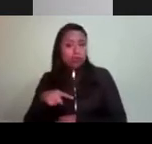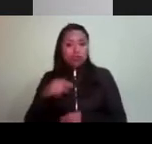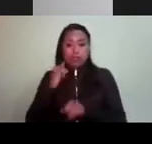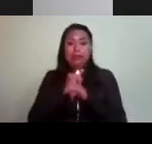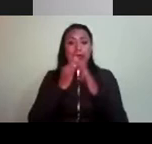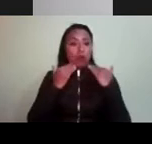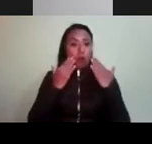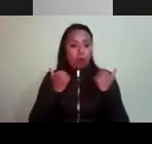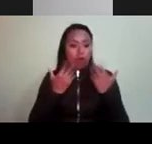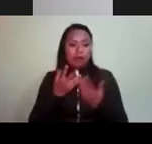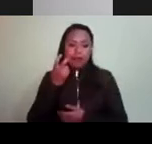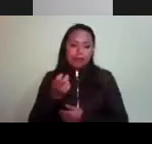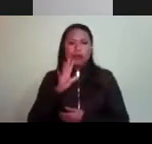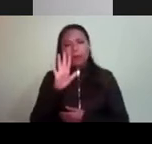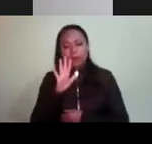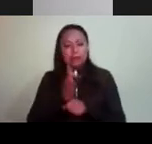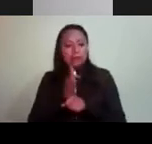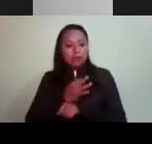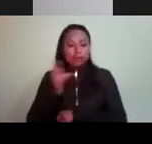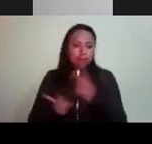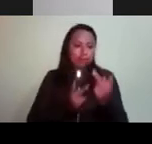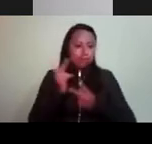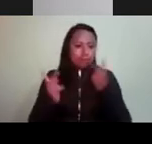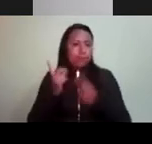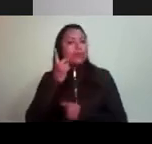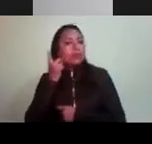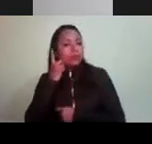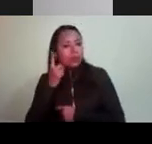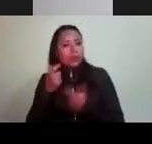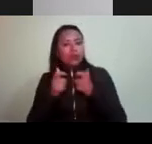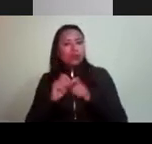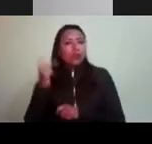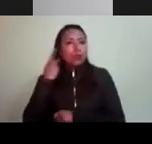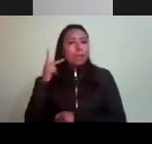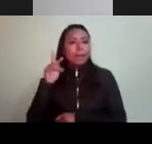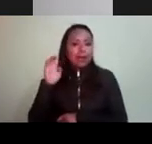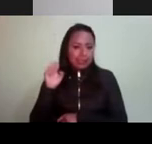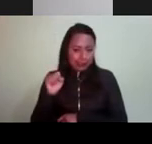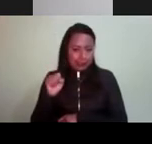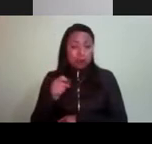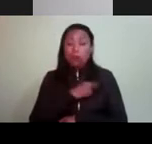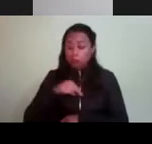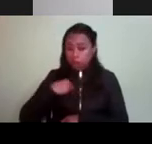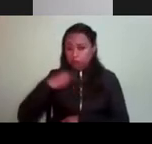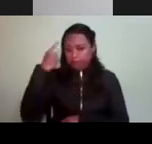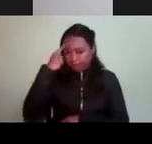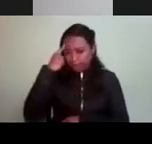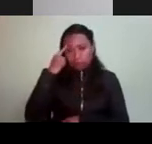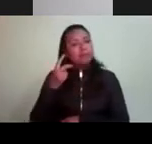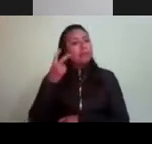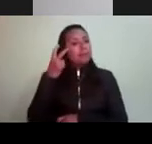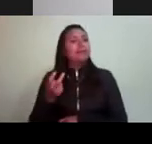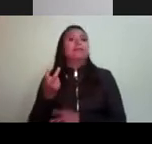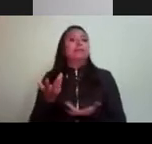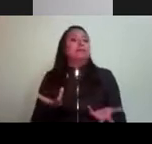que es el cuestionamiento de los legisladores de Encuentro Social, estamos conscientes de esta situación,